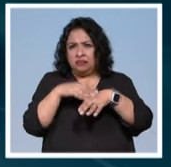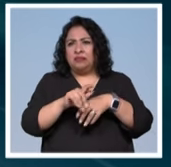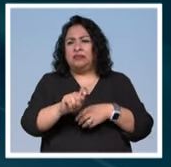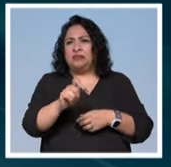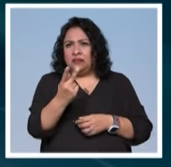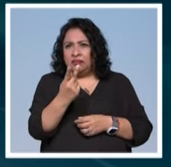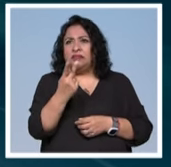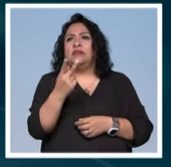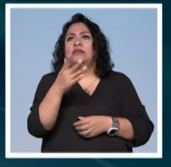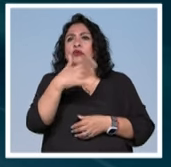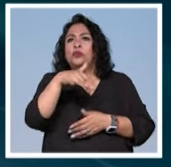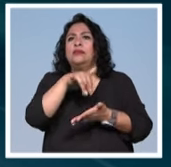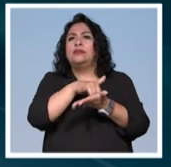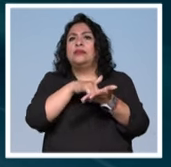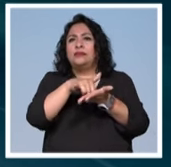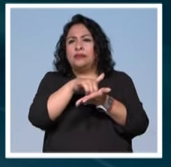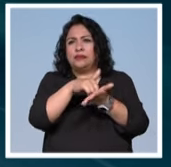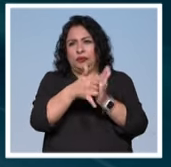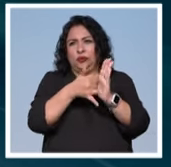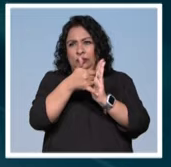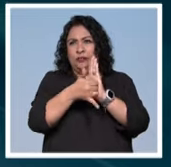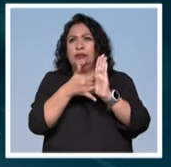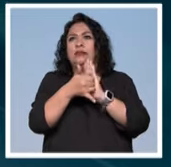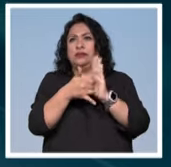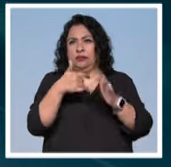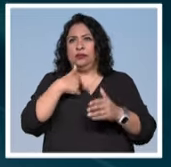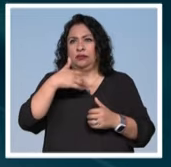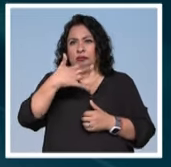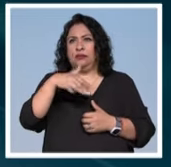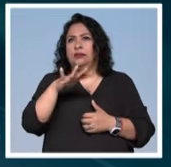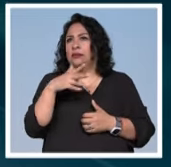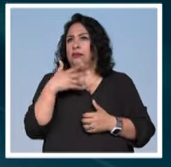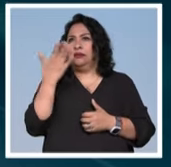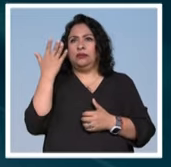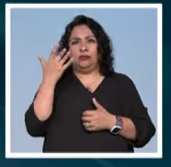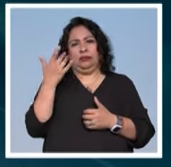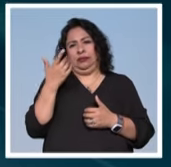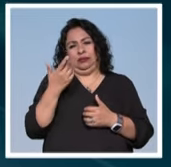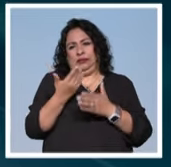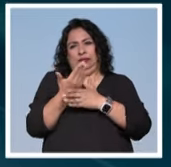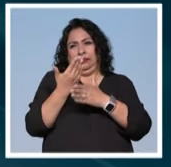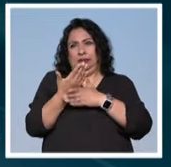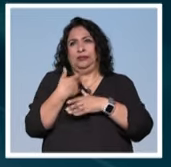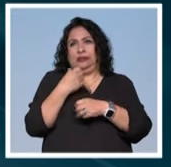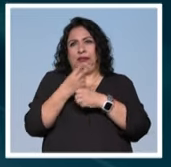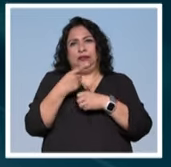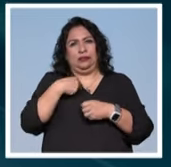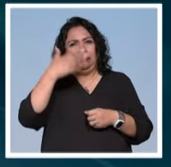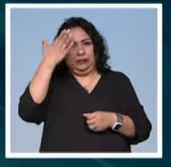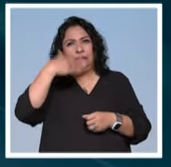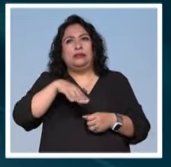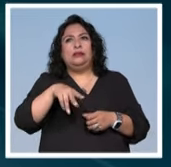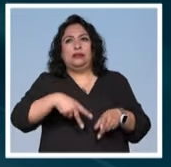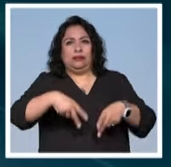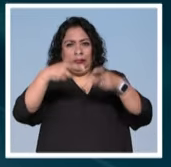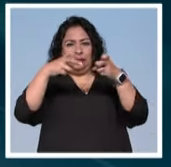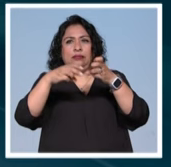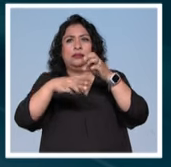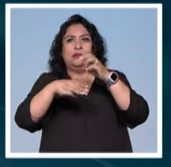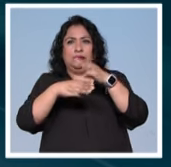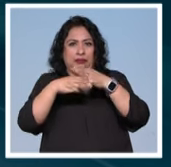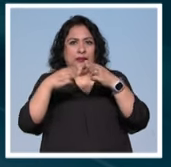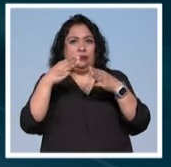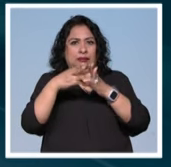22 si lo buscan en YouTube inmediatamente yo lo busqué desde temprano empecé a ver porque sabía que hoy hoy se subían los materiales